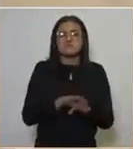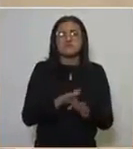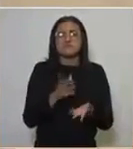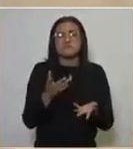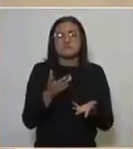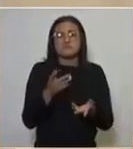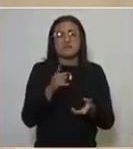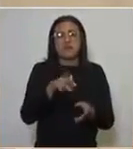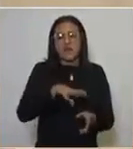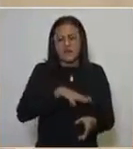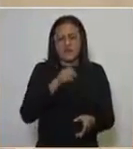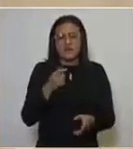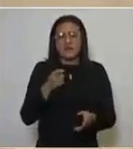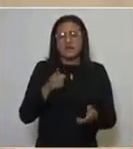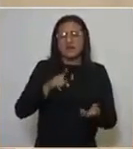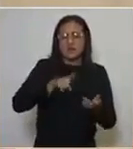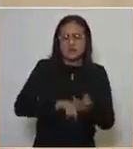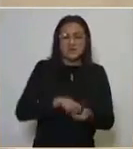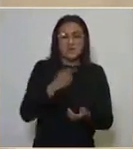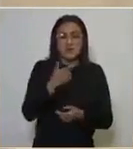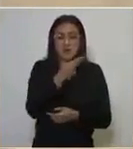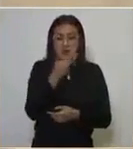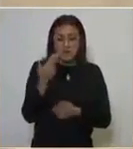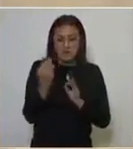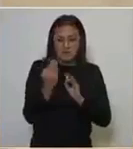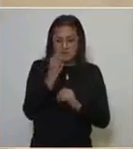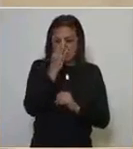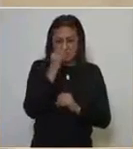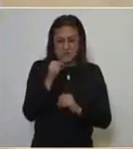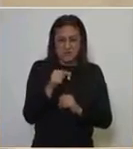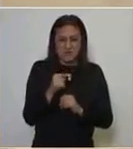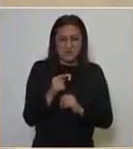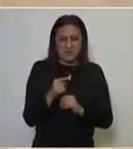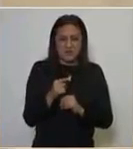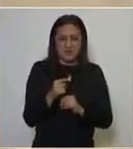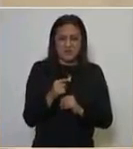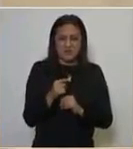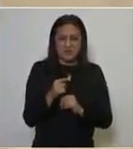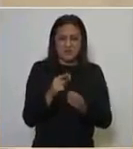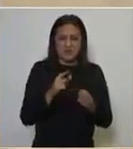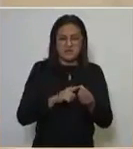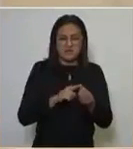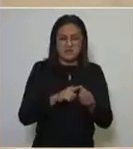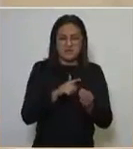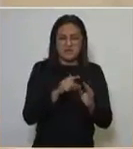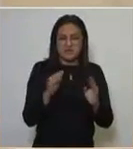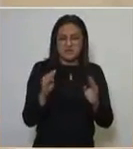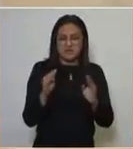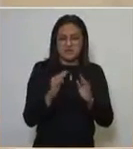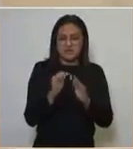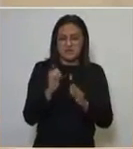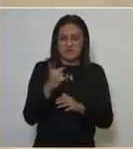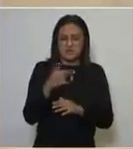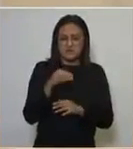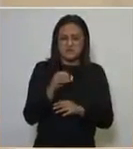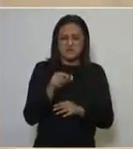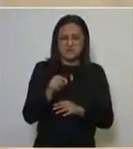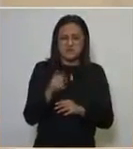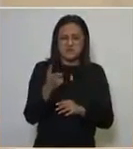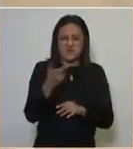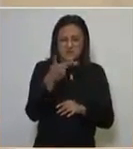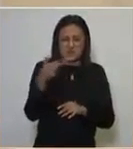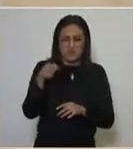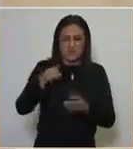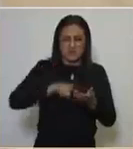punto de que entre un hotel que está aquí junto a Casa Aguayo y las Trinitarias